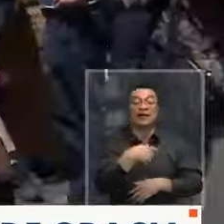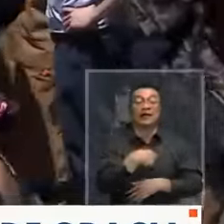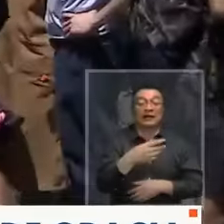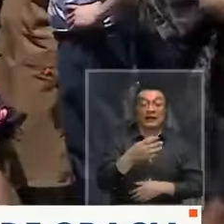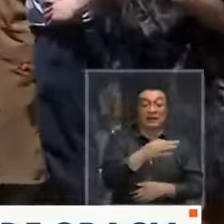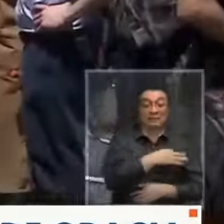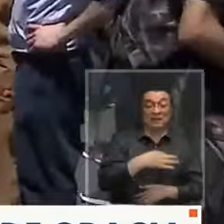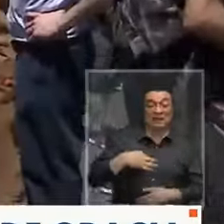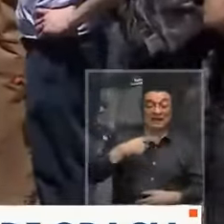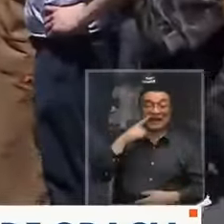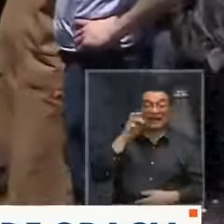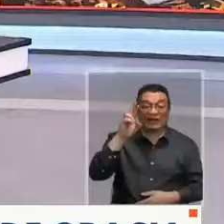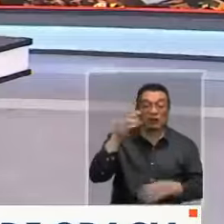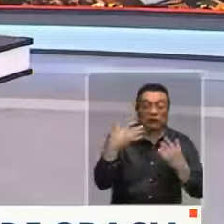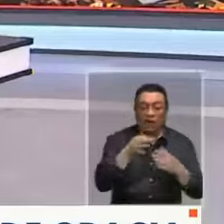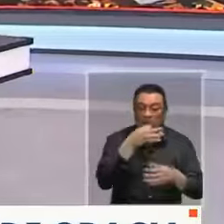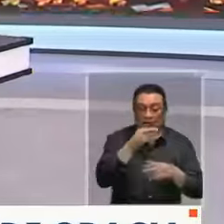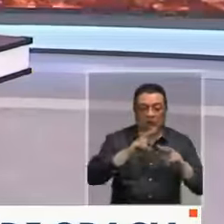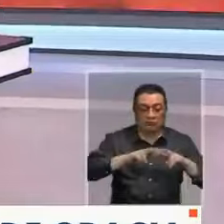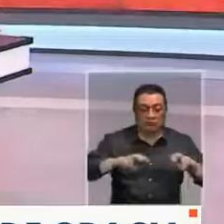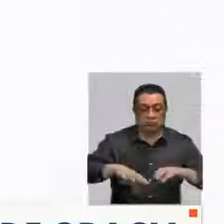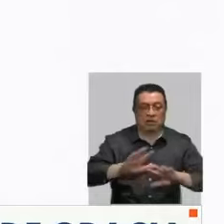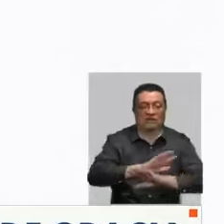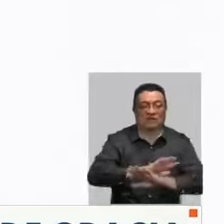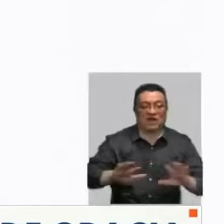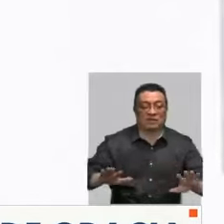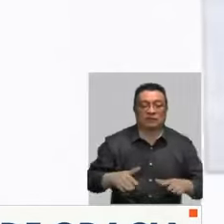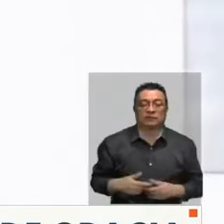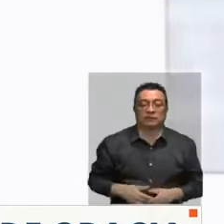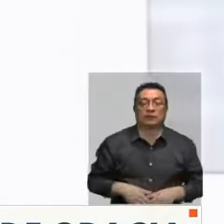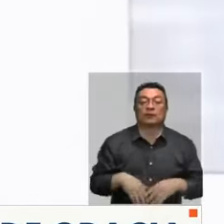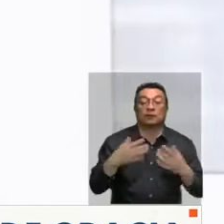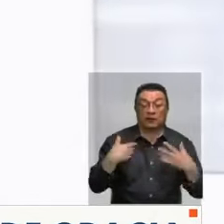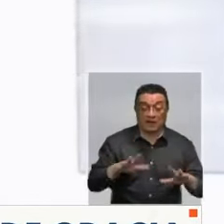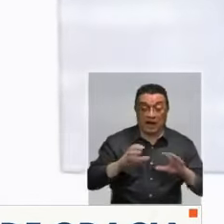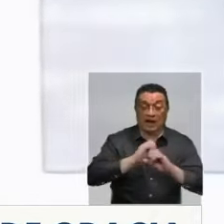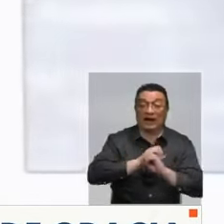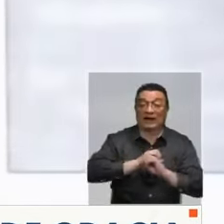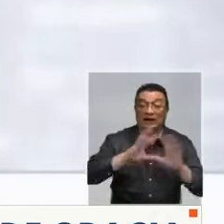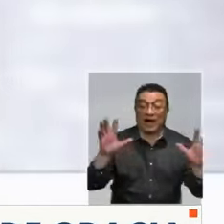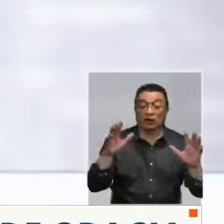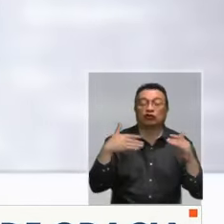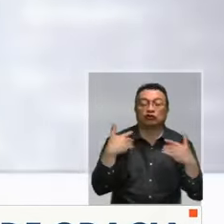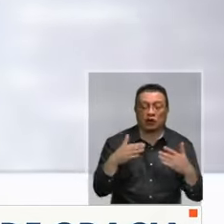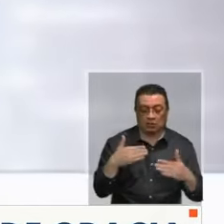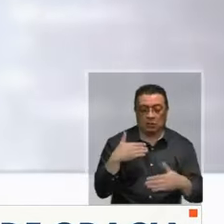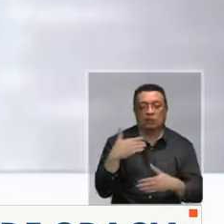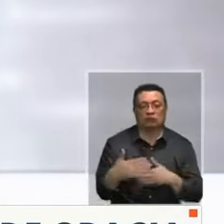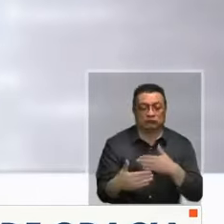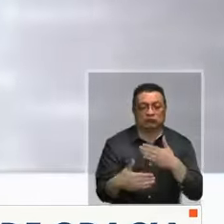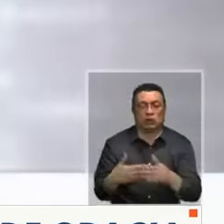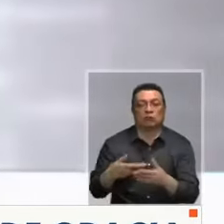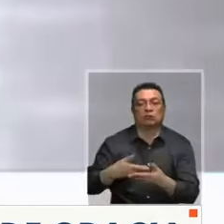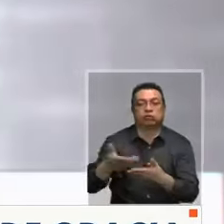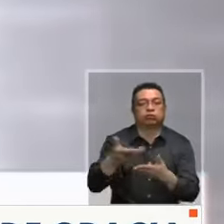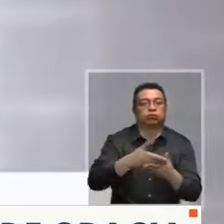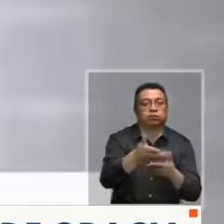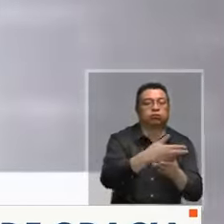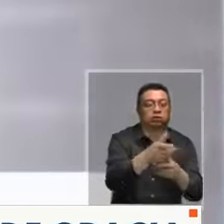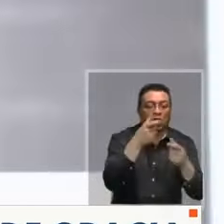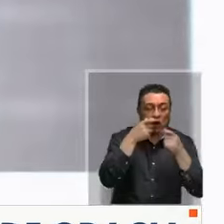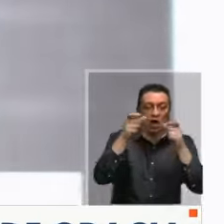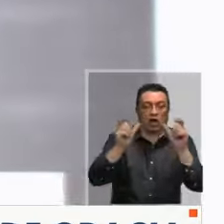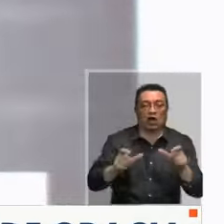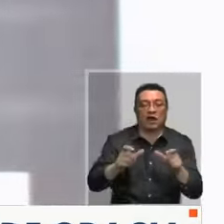análisis ya había terminado eh la definición es que se están procesando ya mandando a contraloría las